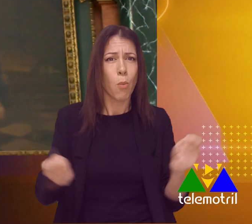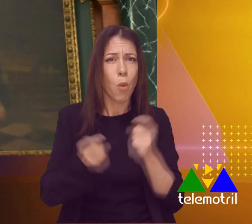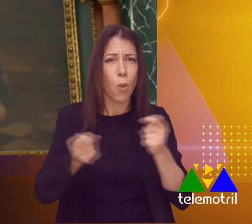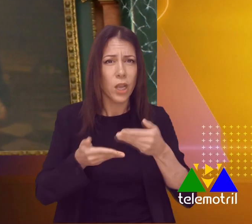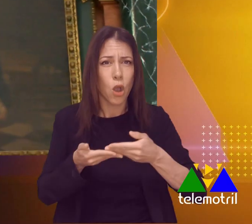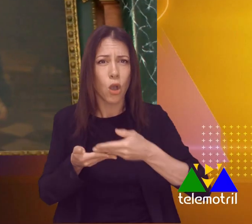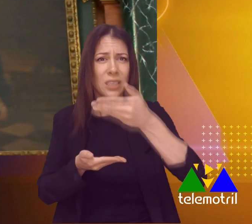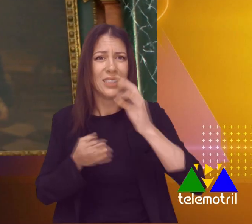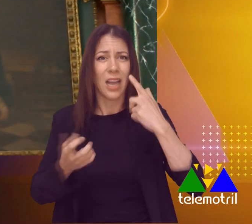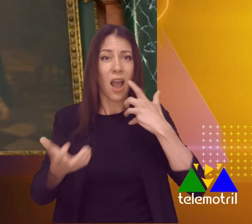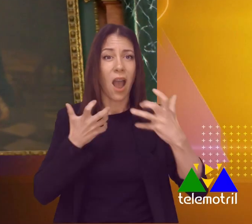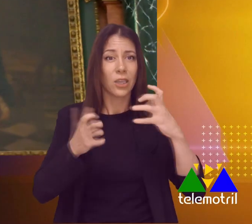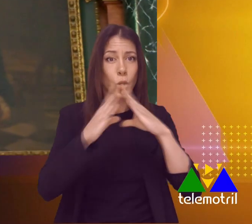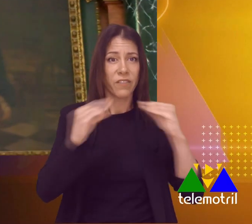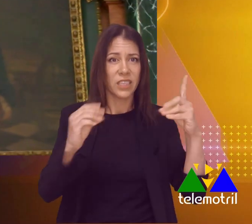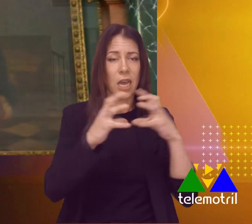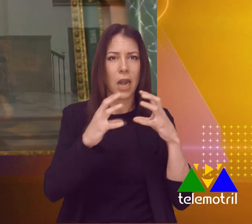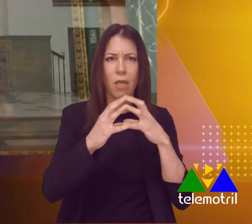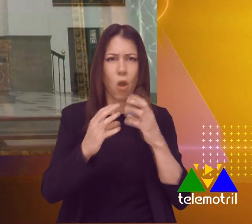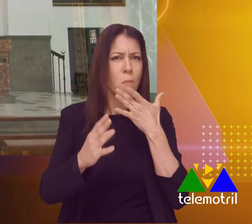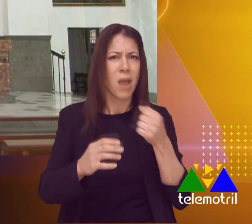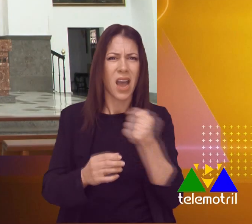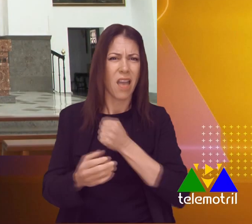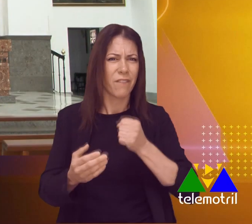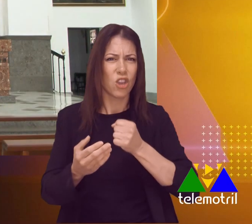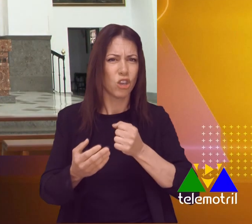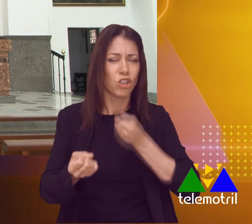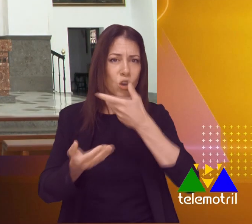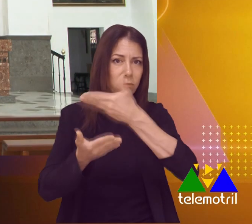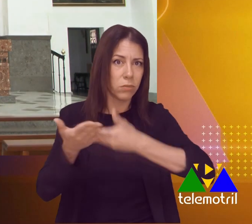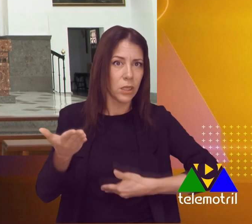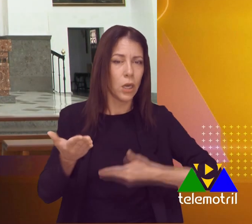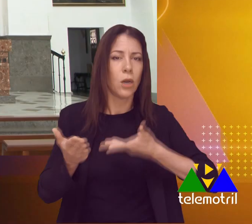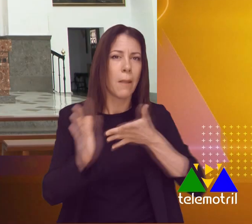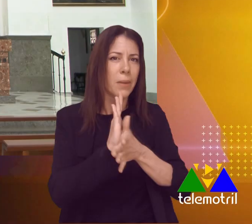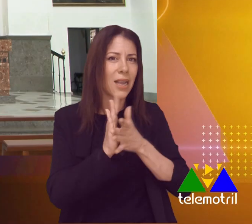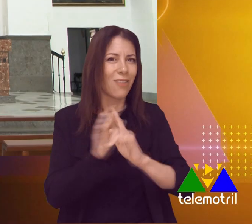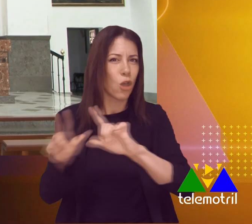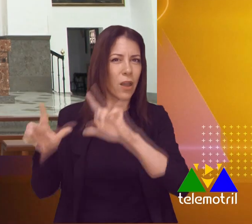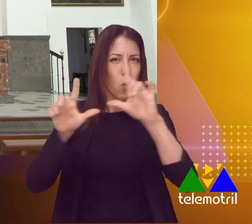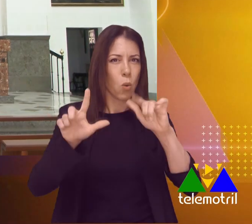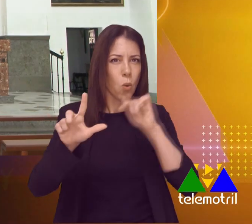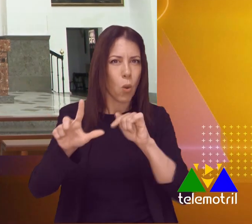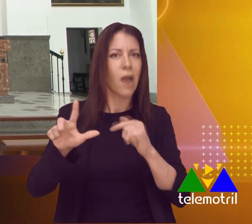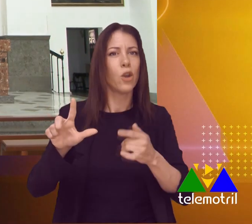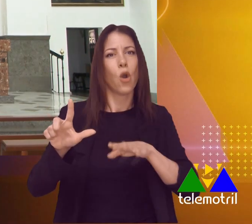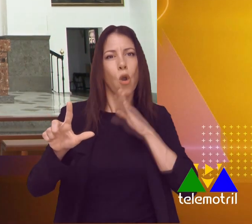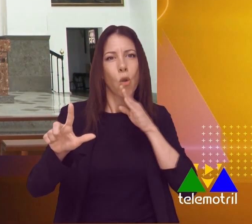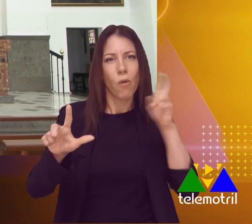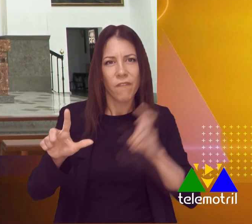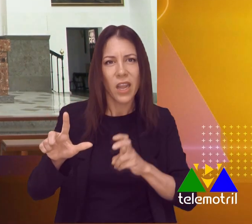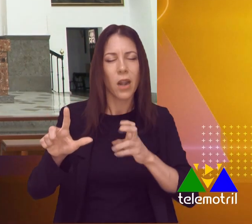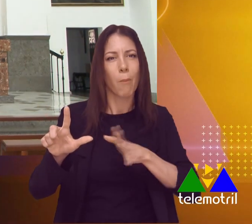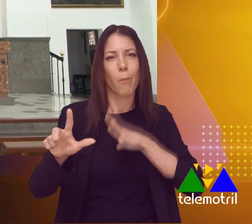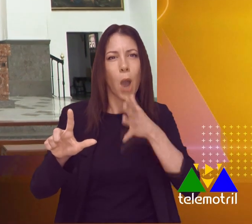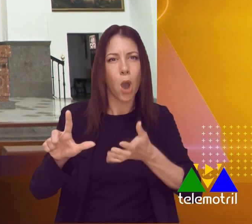cuadernos de arte de la Universidad de Granada un magnífico artículo estudiando este cuadro y la historia, la procedencia de este